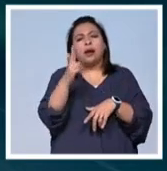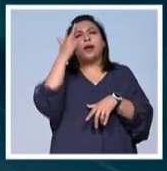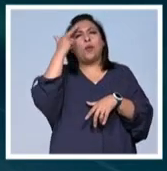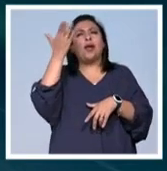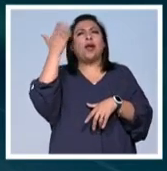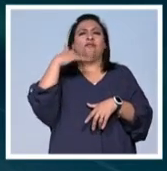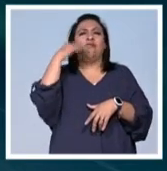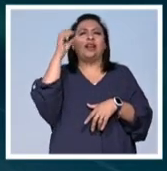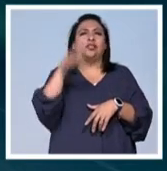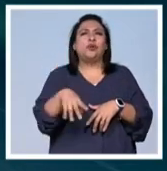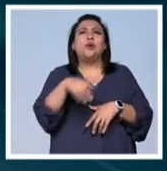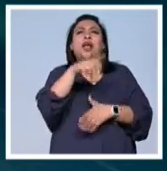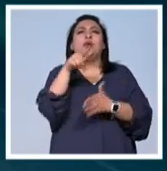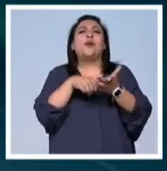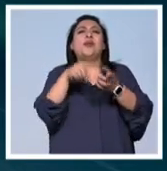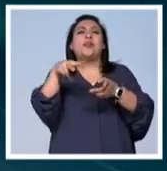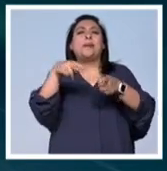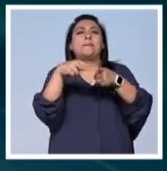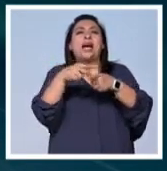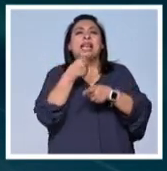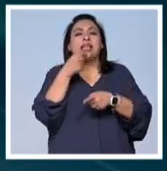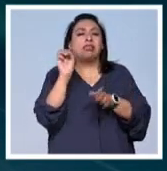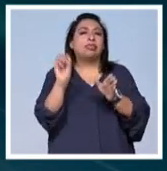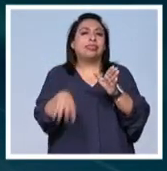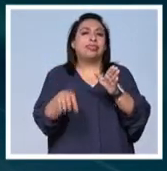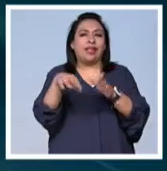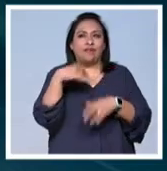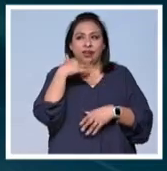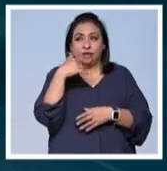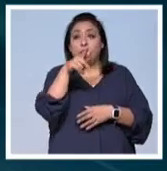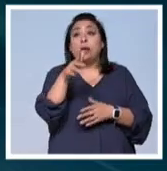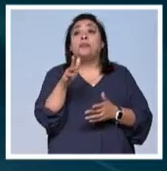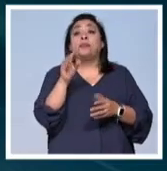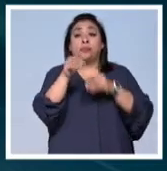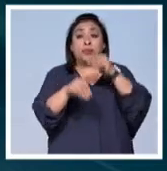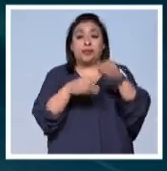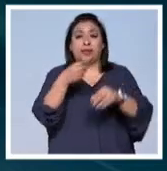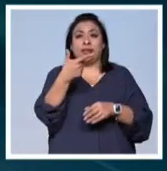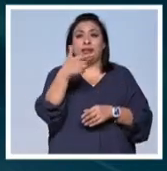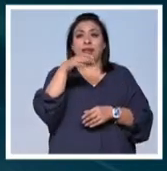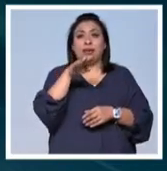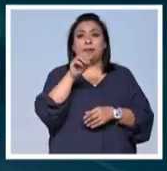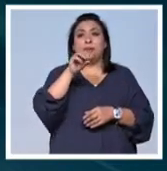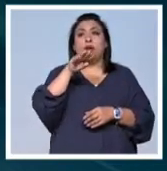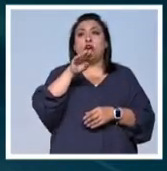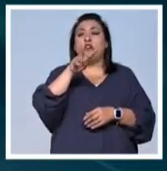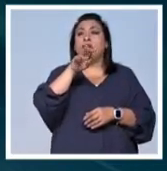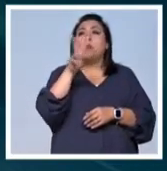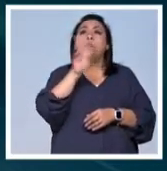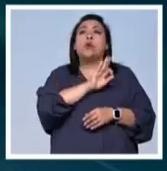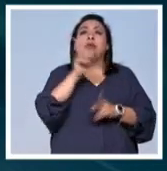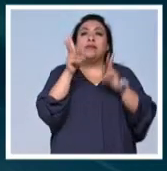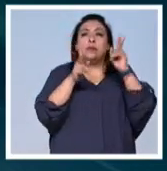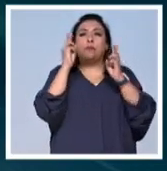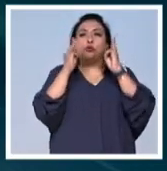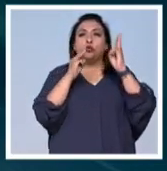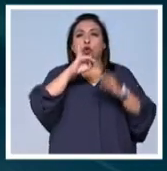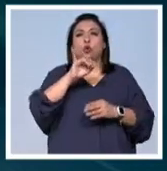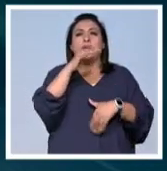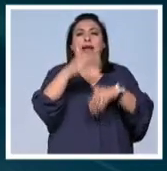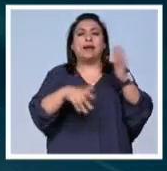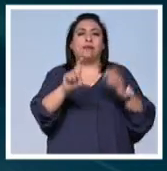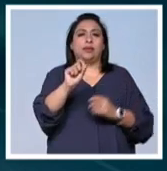los botes de basura de los parques infantiles la instalación participativa Game Over podrá visitarse en el Museo Jumex hasta el